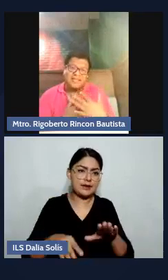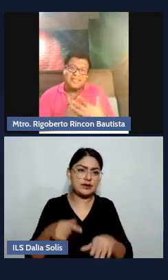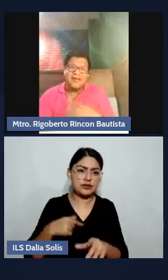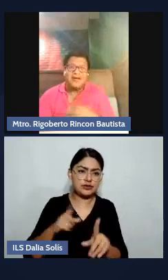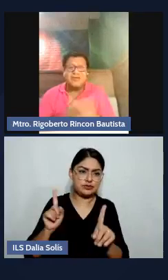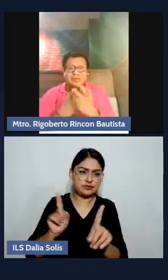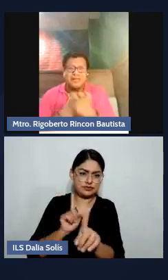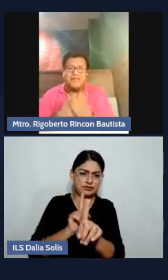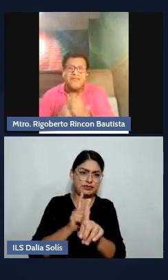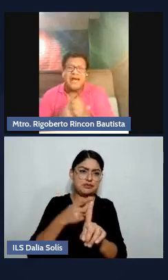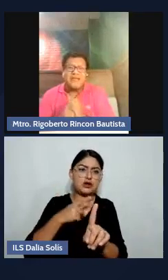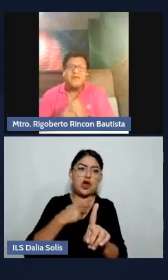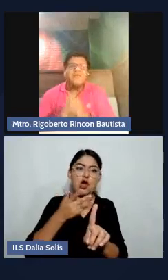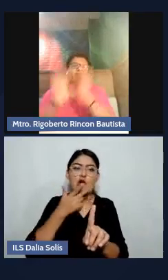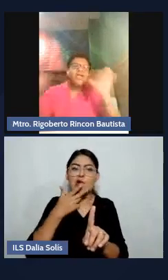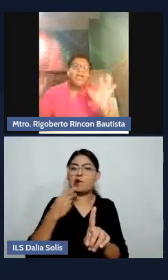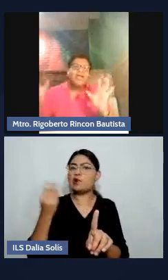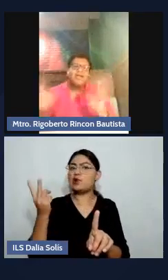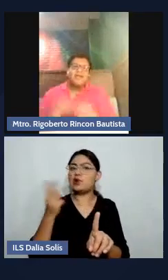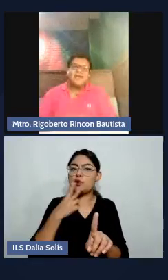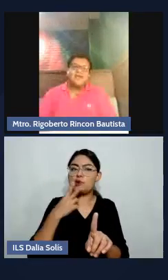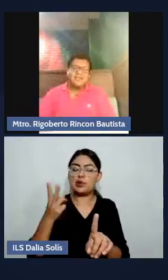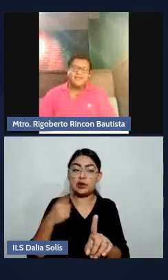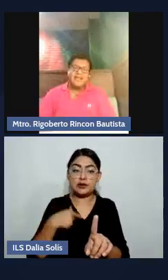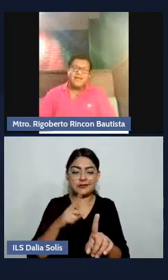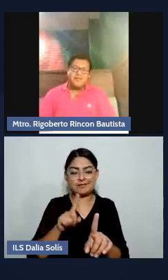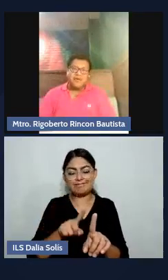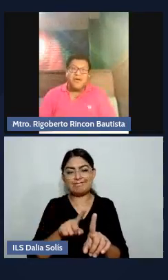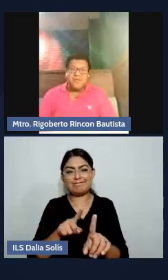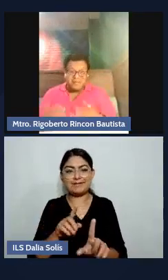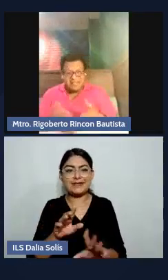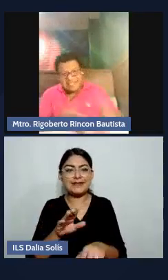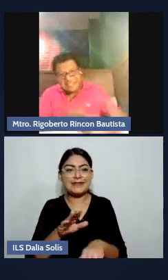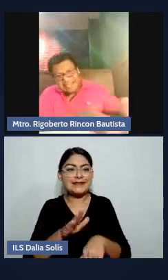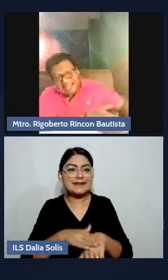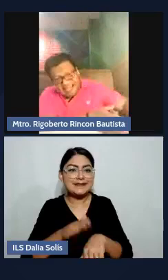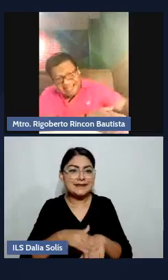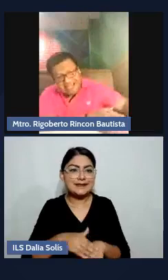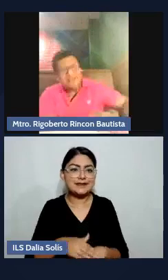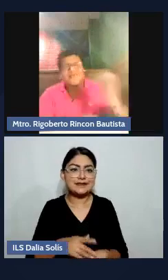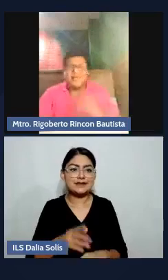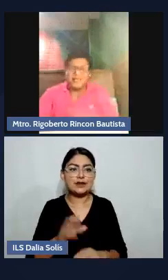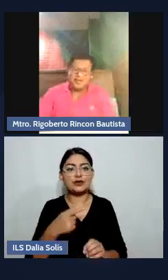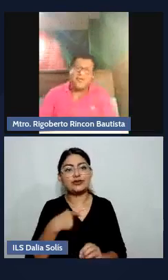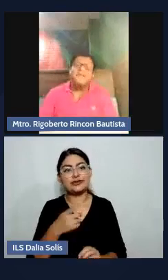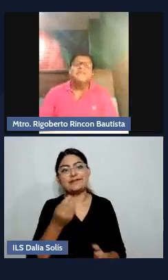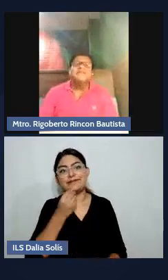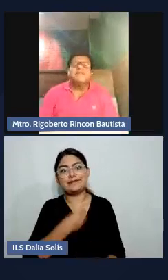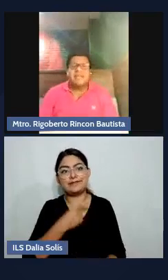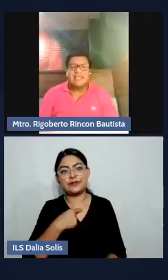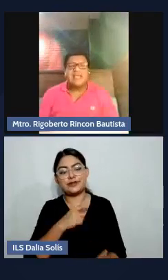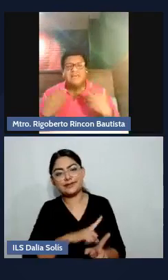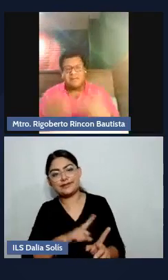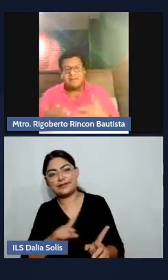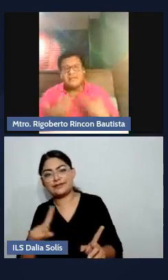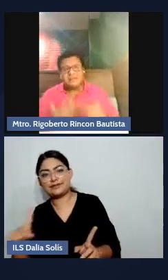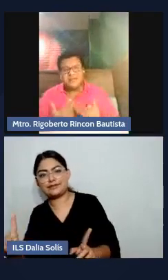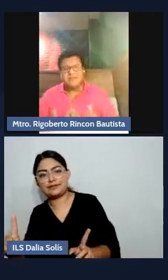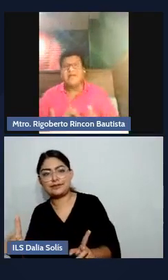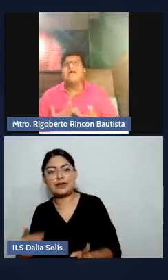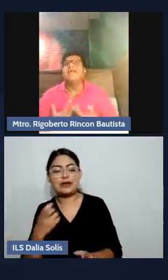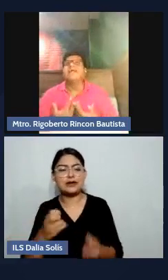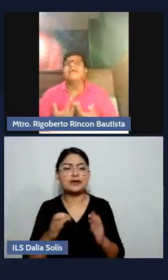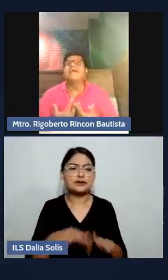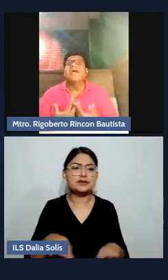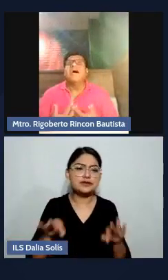está fumando y yo me tengo que quitar el humo, ¿no? Y pues te tienes que quitar del otro lado, ¿no? ¿Qué tan importante es observar que